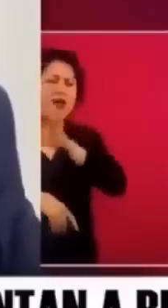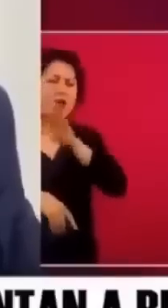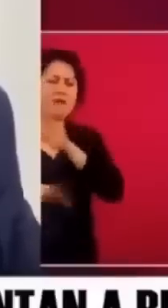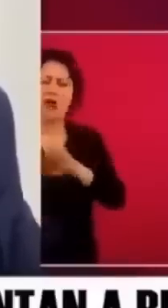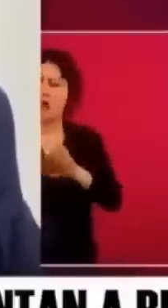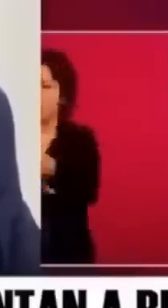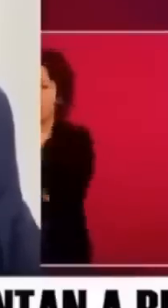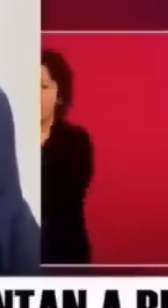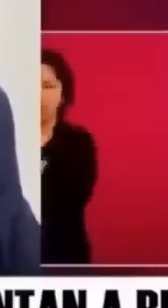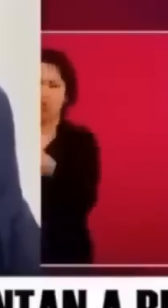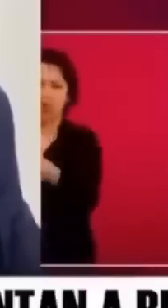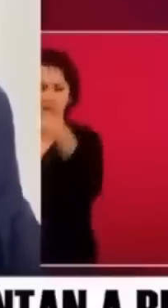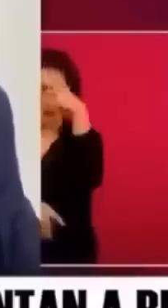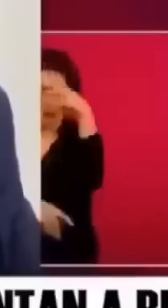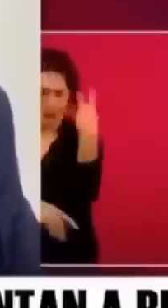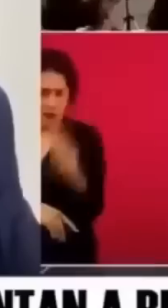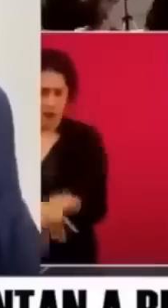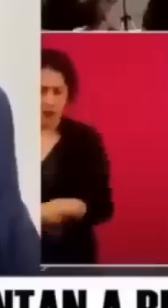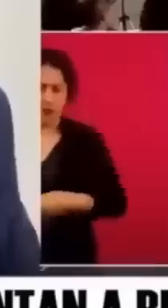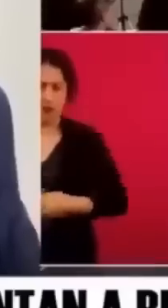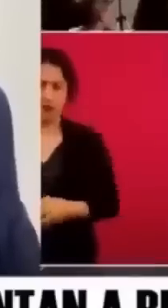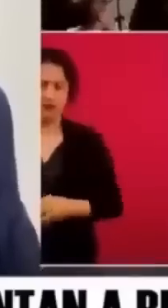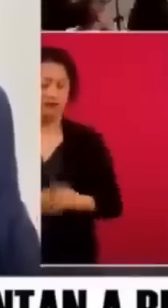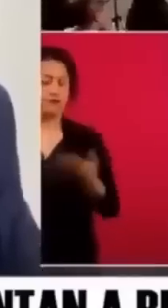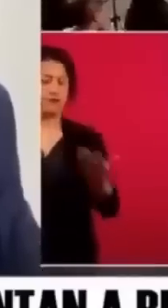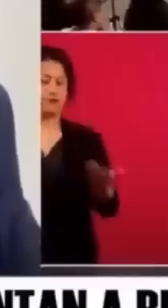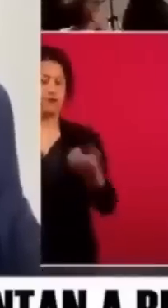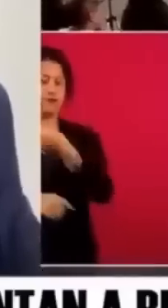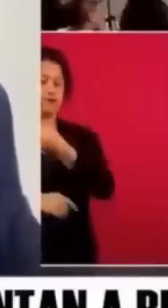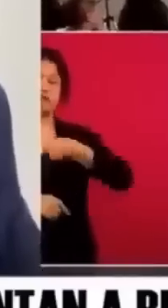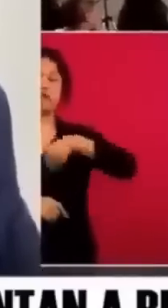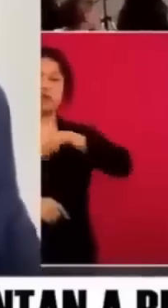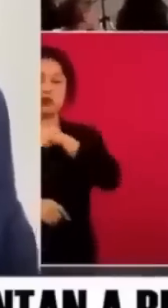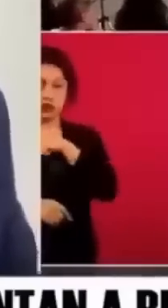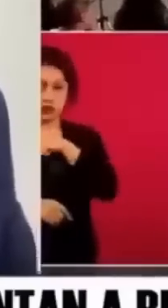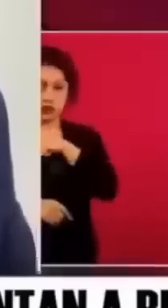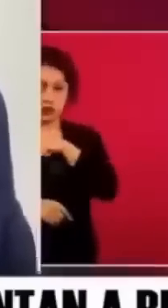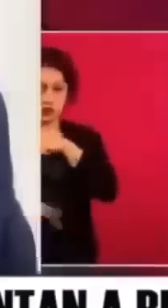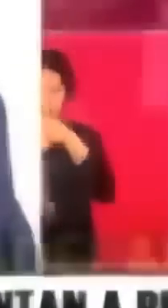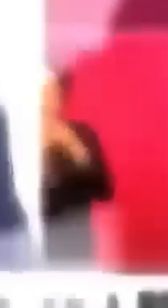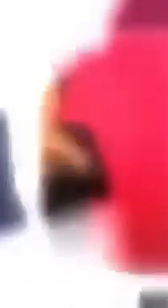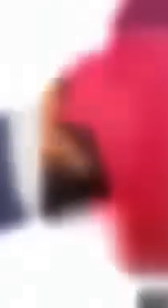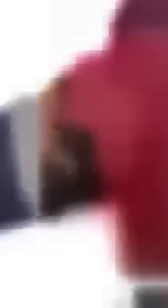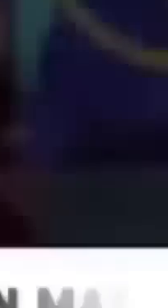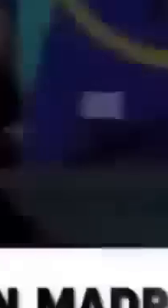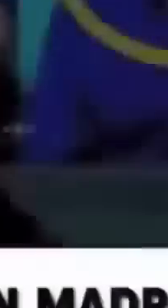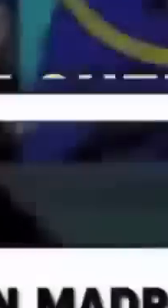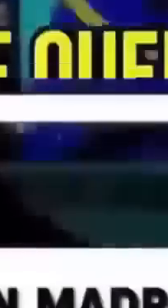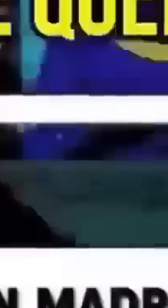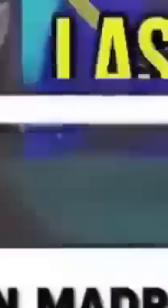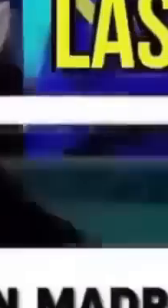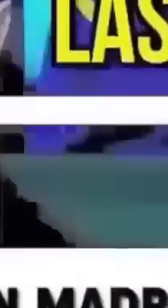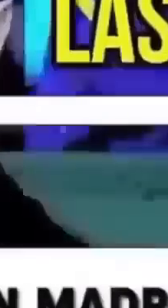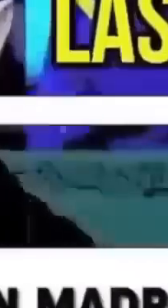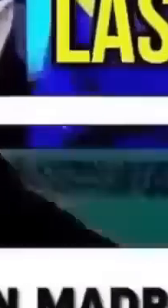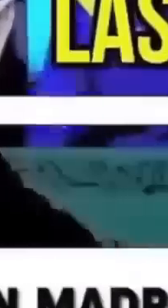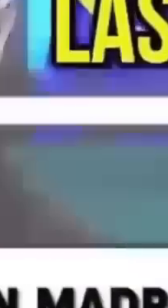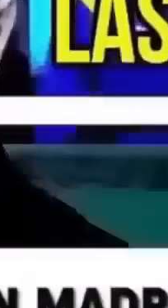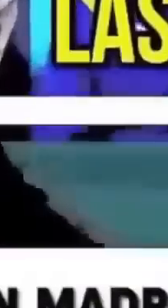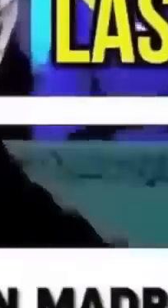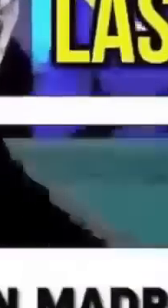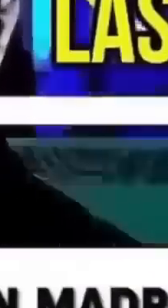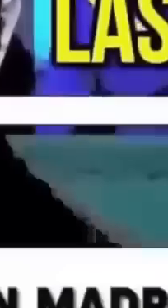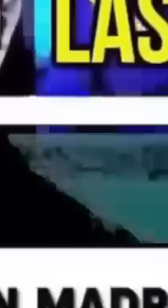Universal, desenmascarándolos. Por ello, constantemente están perdiendo credibilidad. Se quedaron con las